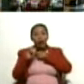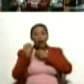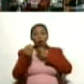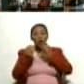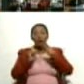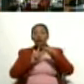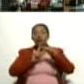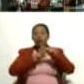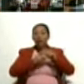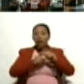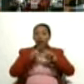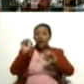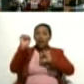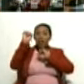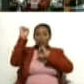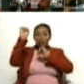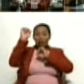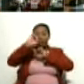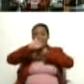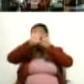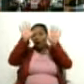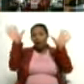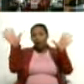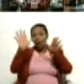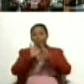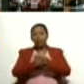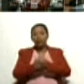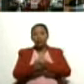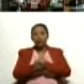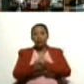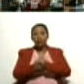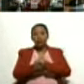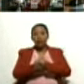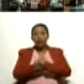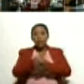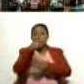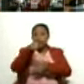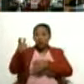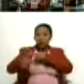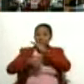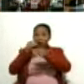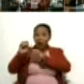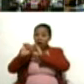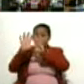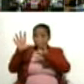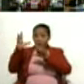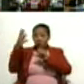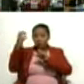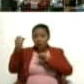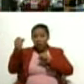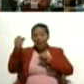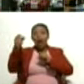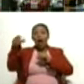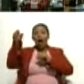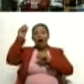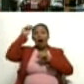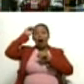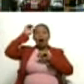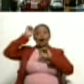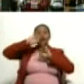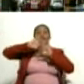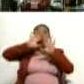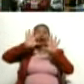que vencer y convencer, con argumentos y con el corazón, con el corazón.